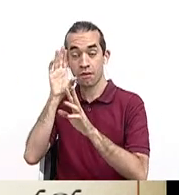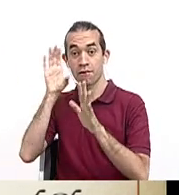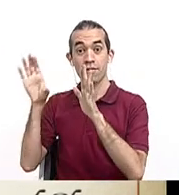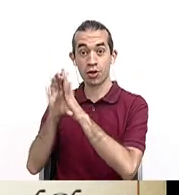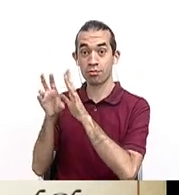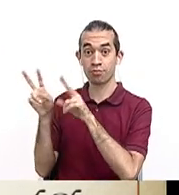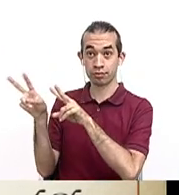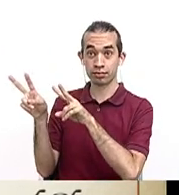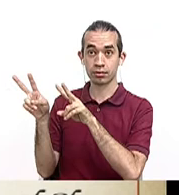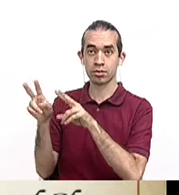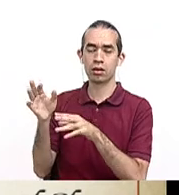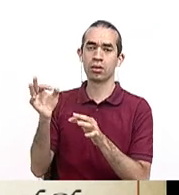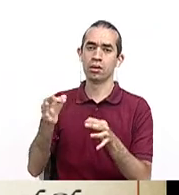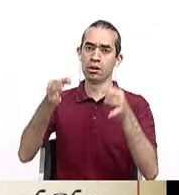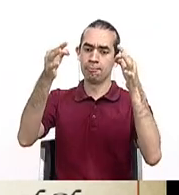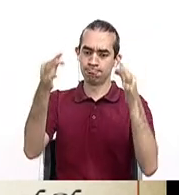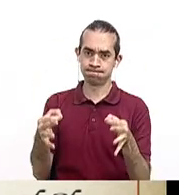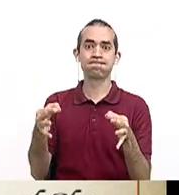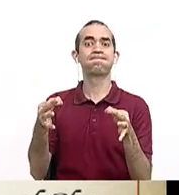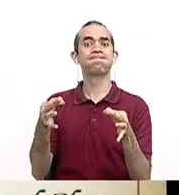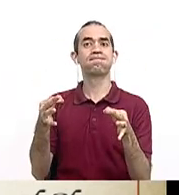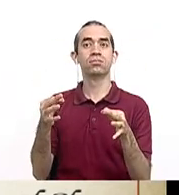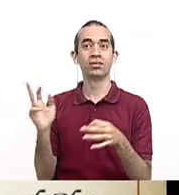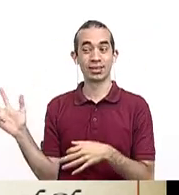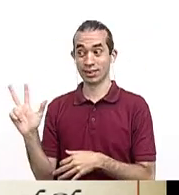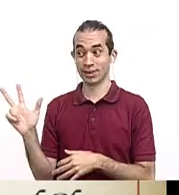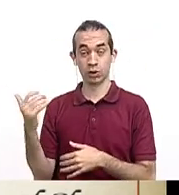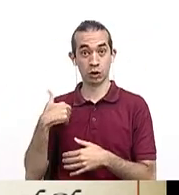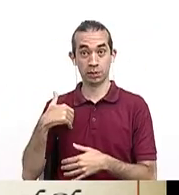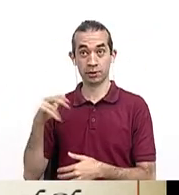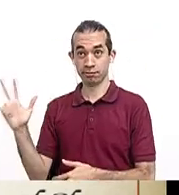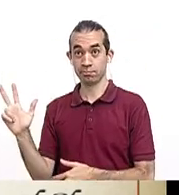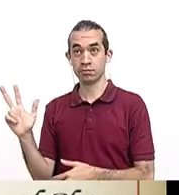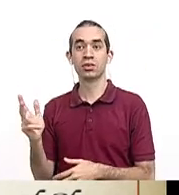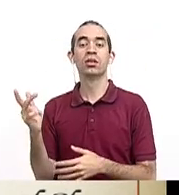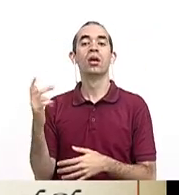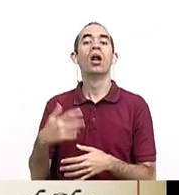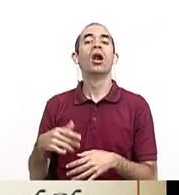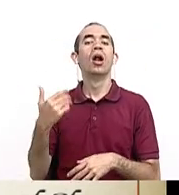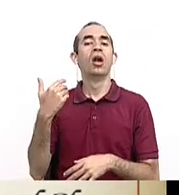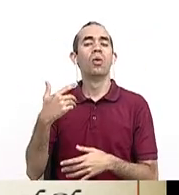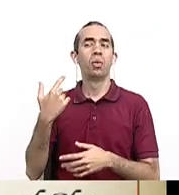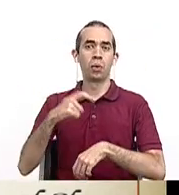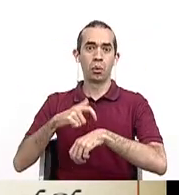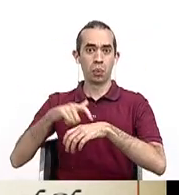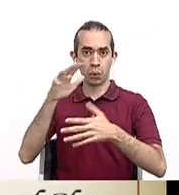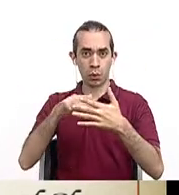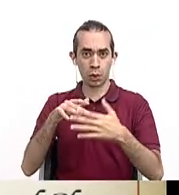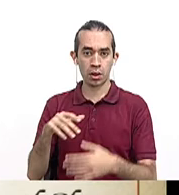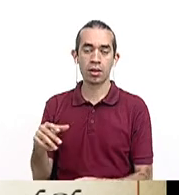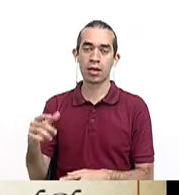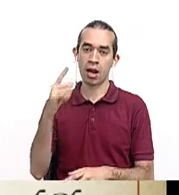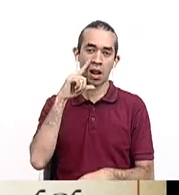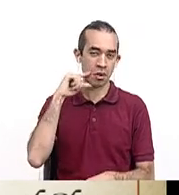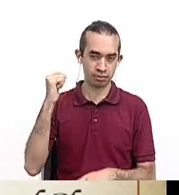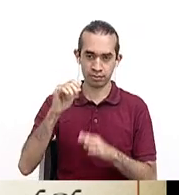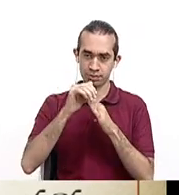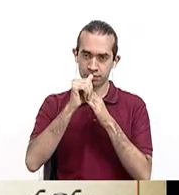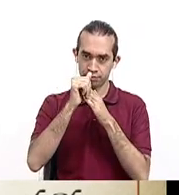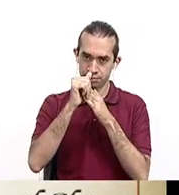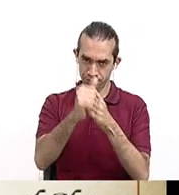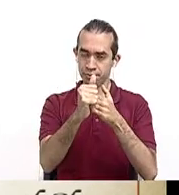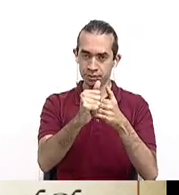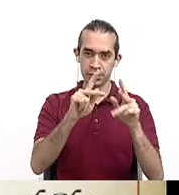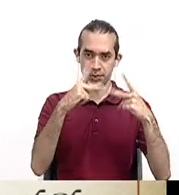que es tan icónica de ese momento y de ese periodo que estamos estudiando don manuel mora víctor manuel sanabria y el